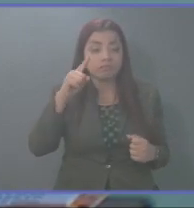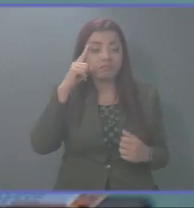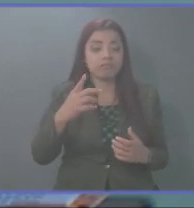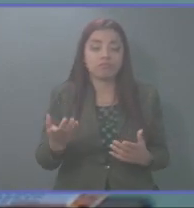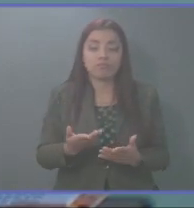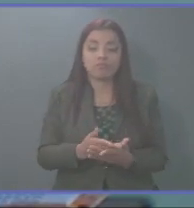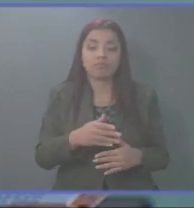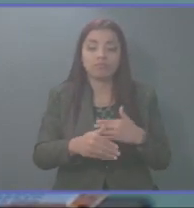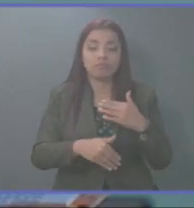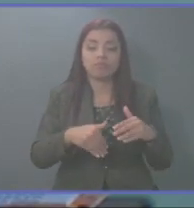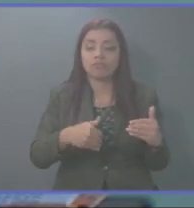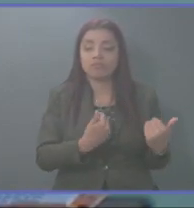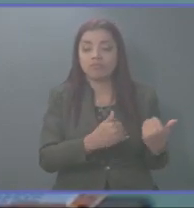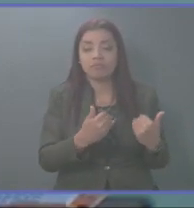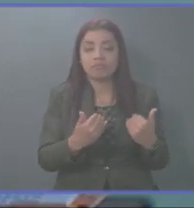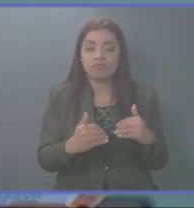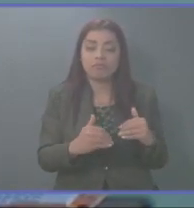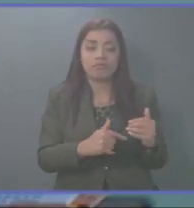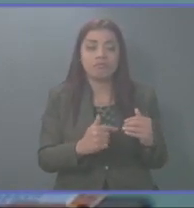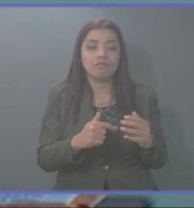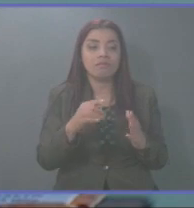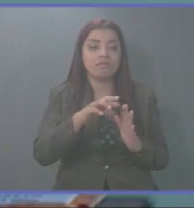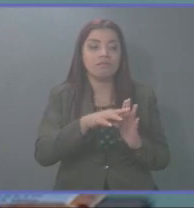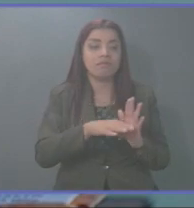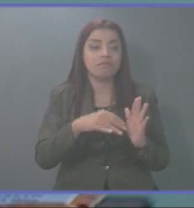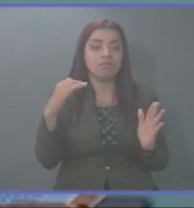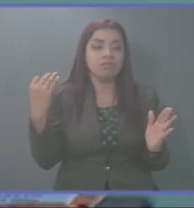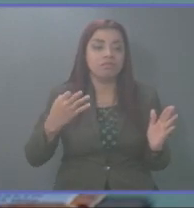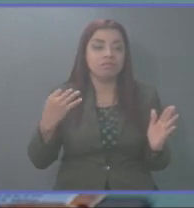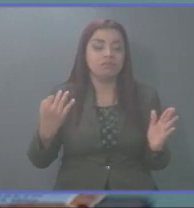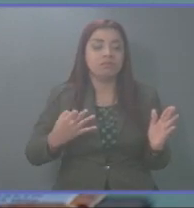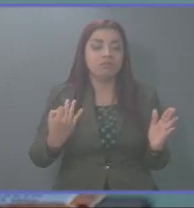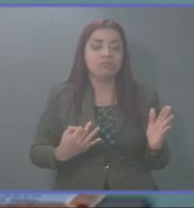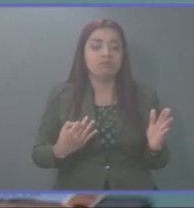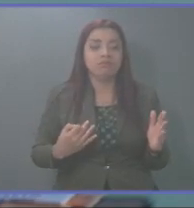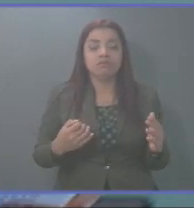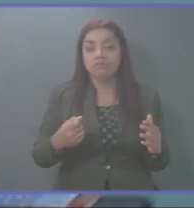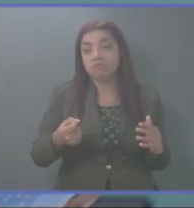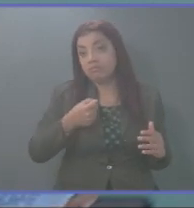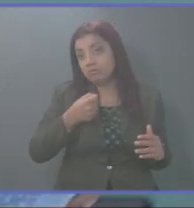mismo mecanismo sea utilizado en cuanto a los requisitos, atribuciones, documentos